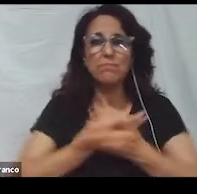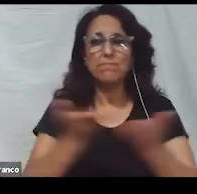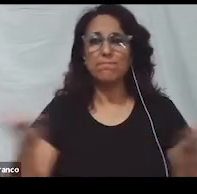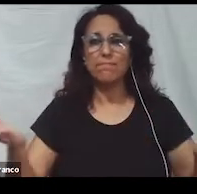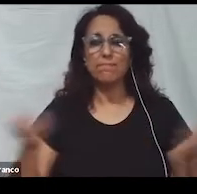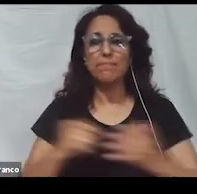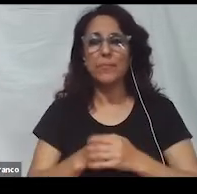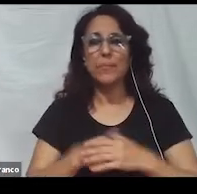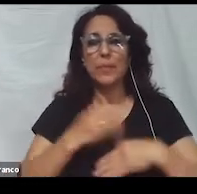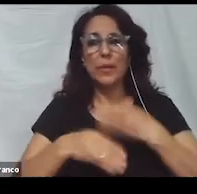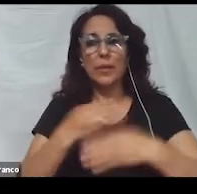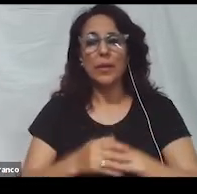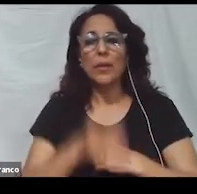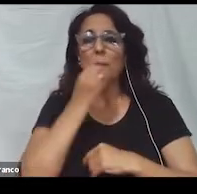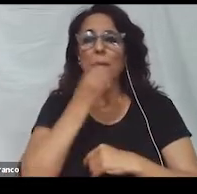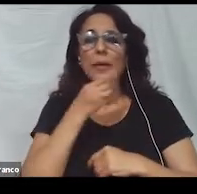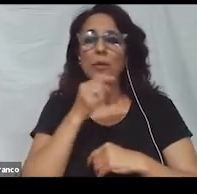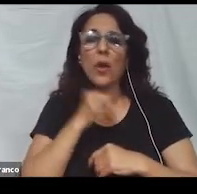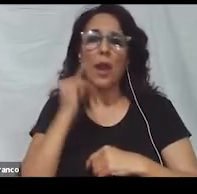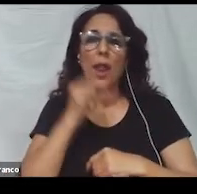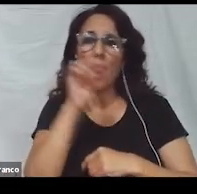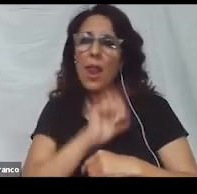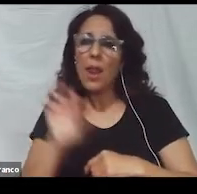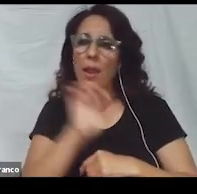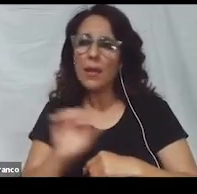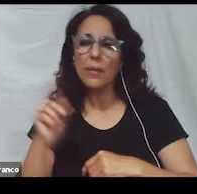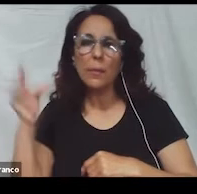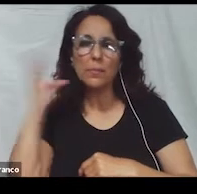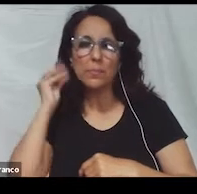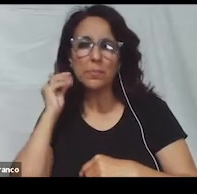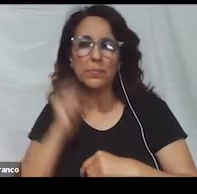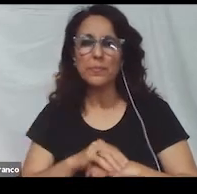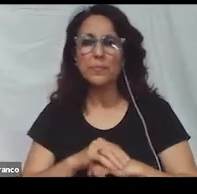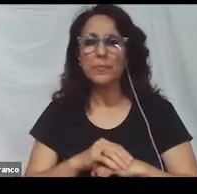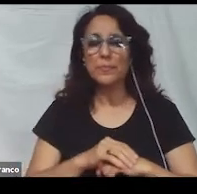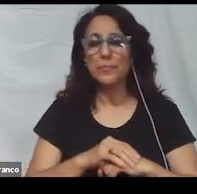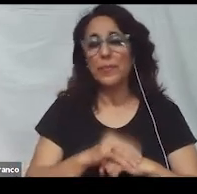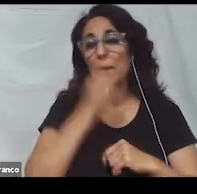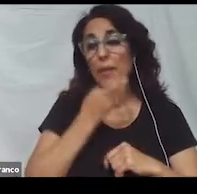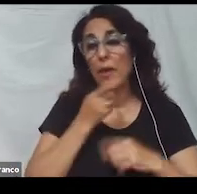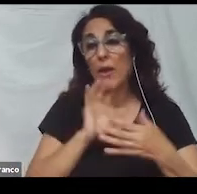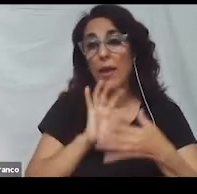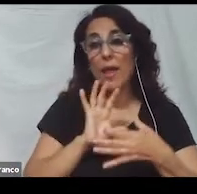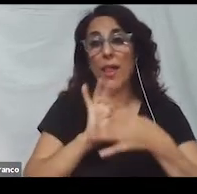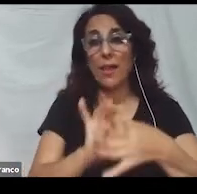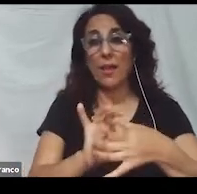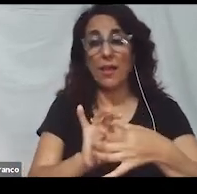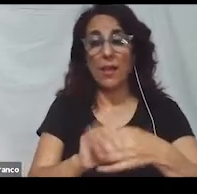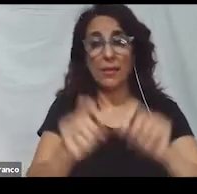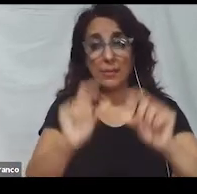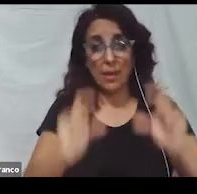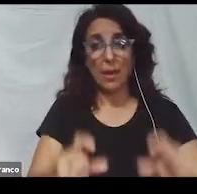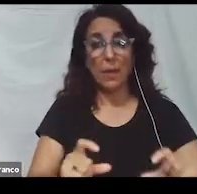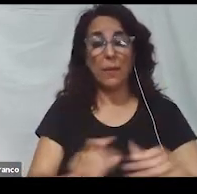usuario que está utilizando un lector de pantalla. Esta no es la única forma, repito, de hacer una tabla. En el enlace que tienen